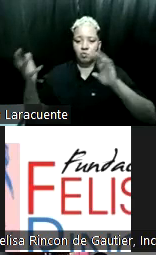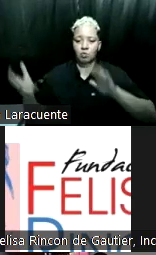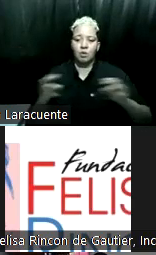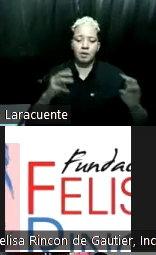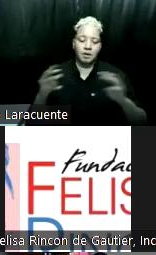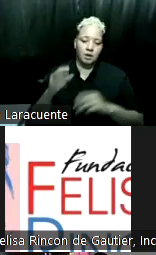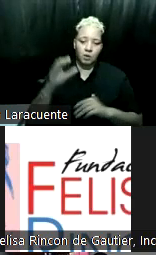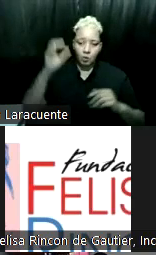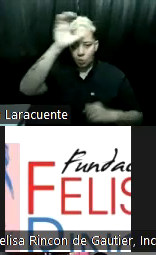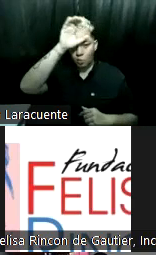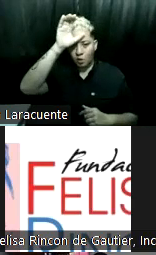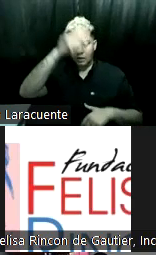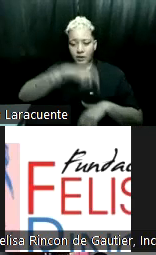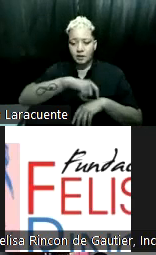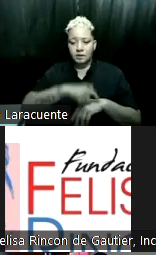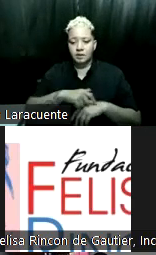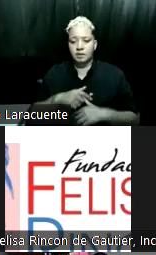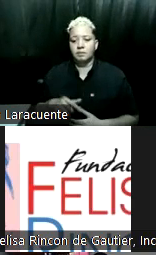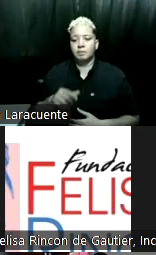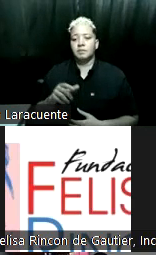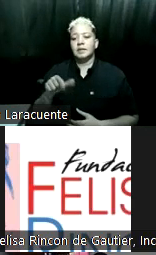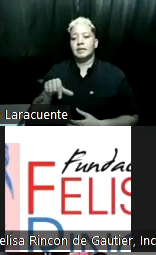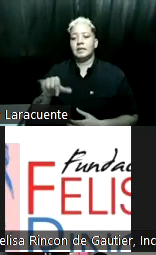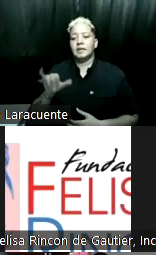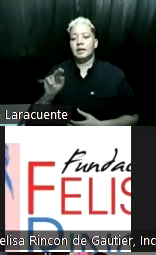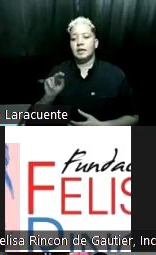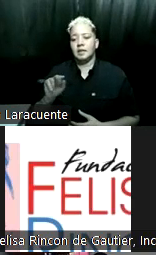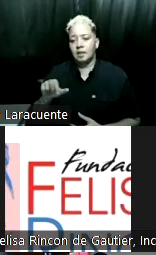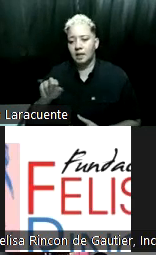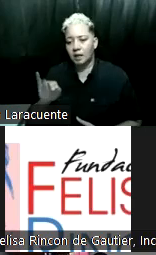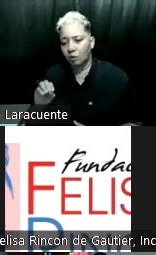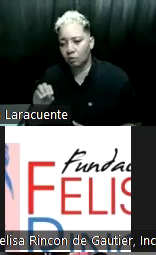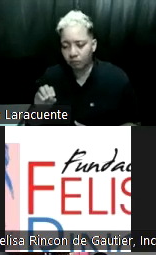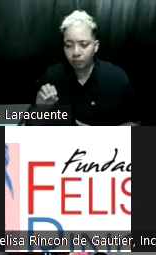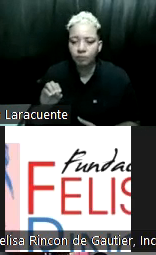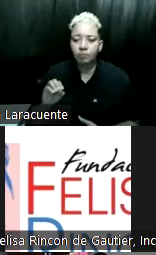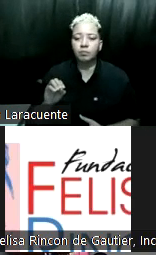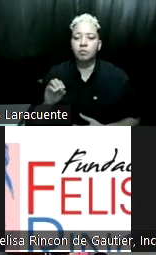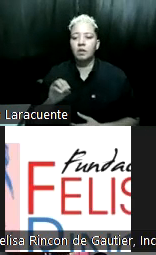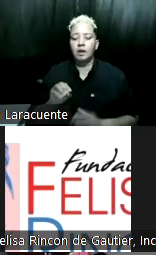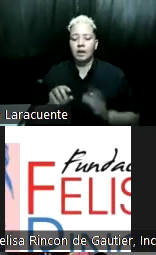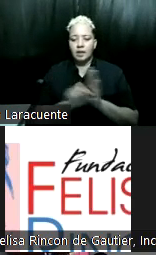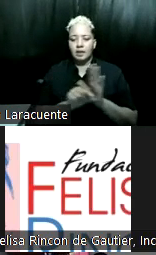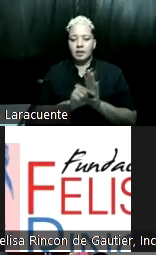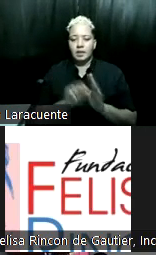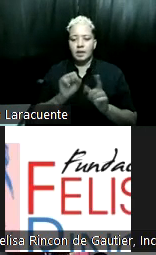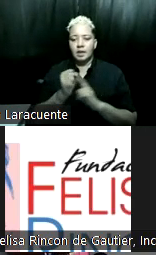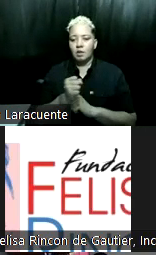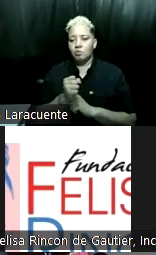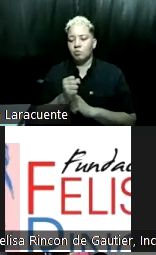periodo conocido como el Quinquenio Gris, que comienza con el caso Padilla de